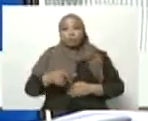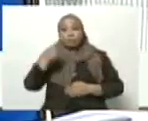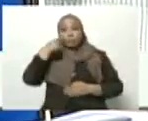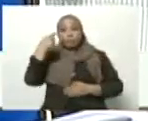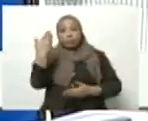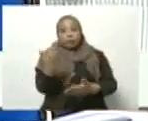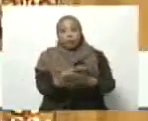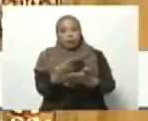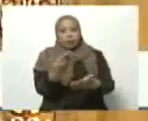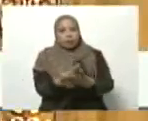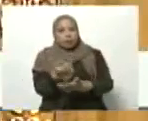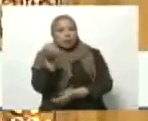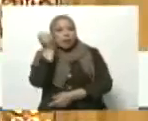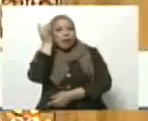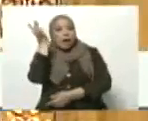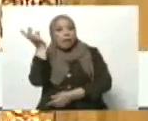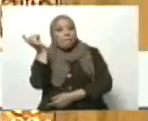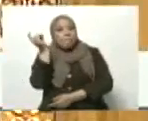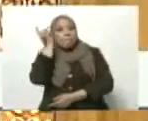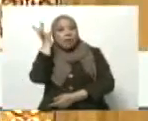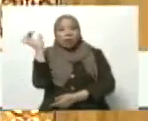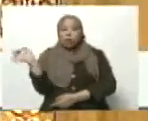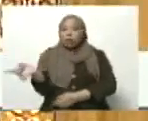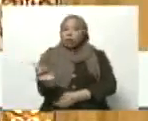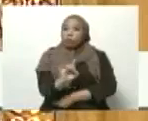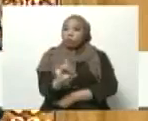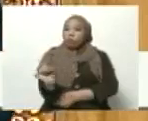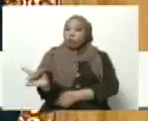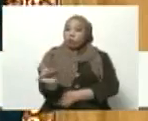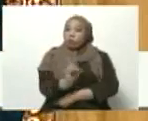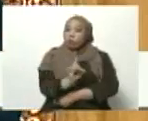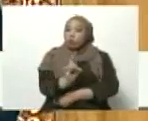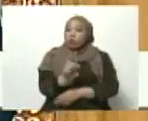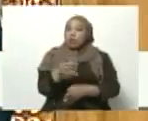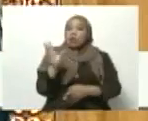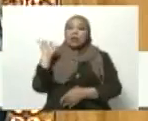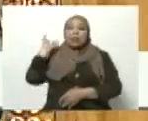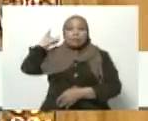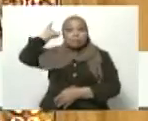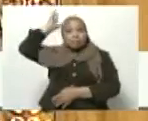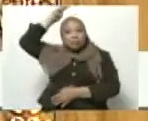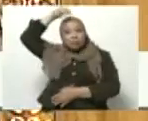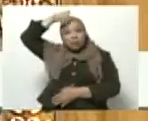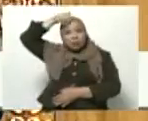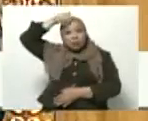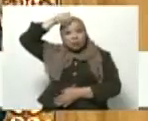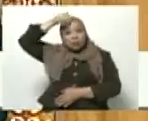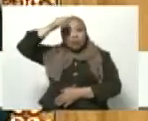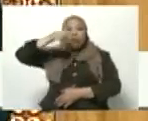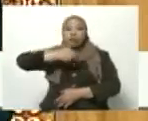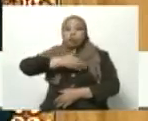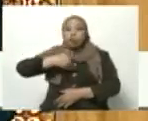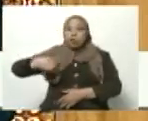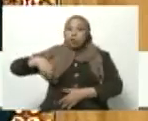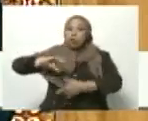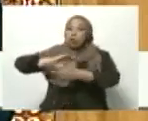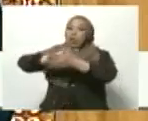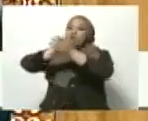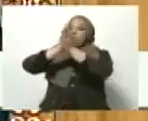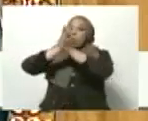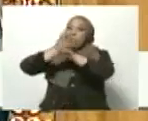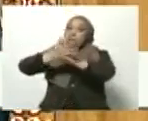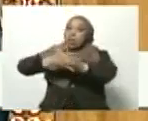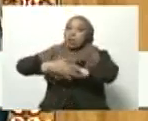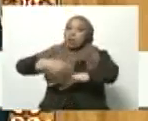es un invento. Él dice, mire, a mí una vez Trump me llamó y me dijo, yo quiero acabar con los laboratorios de cocaína en